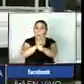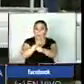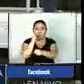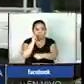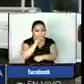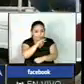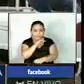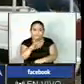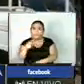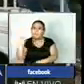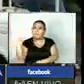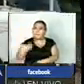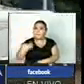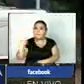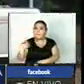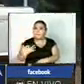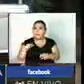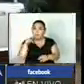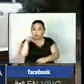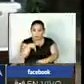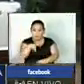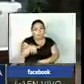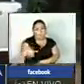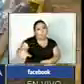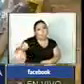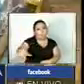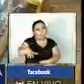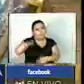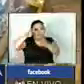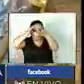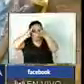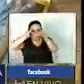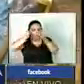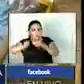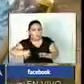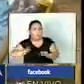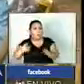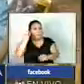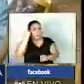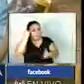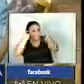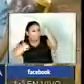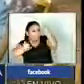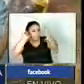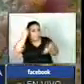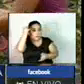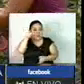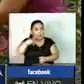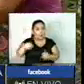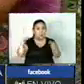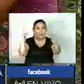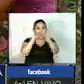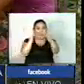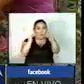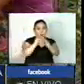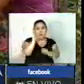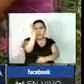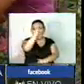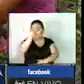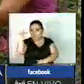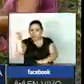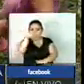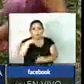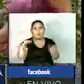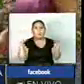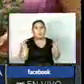provocando necesidades y en este lugar decidieron adoptar una iniciativa que en otros países dio